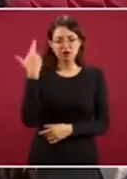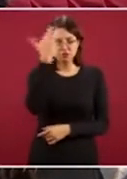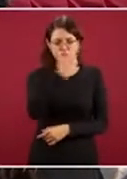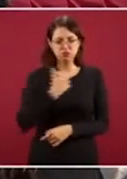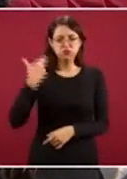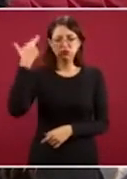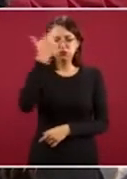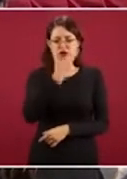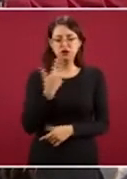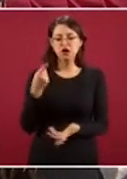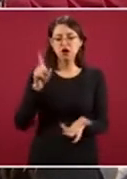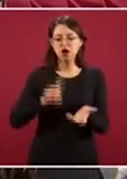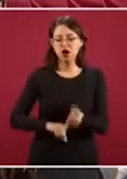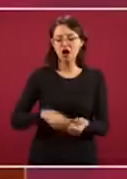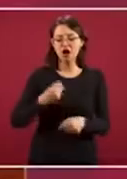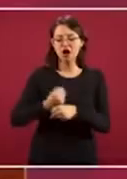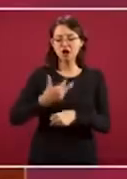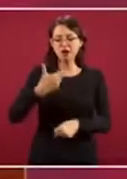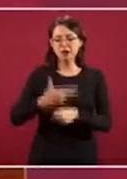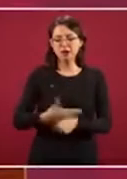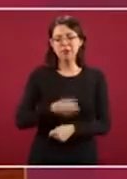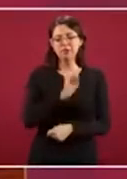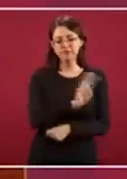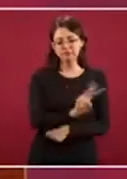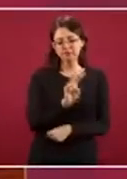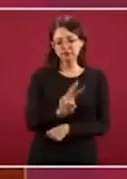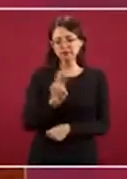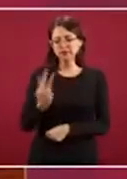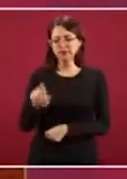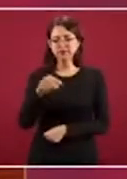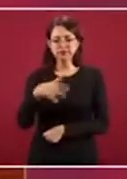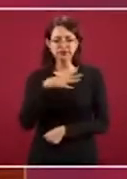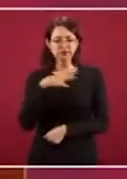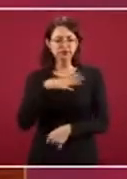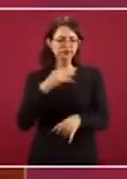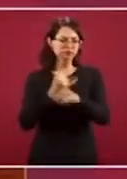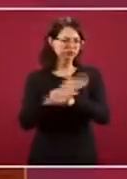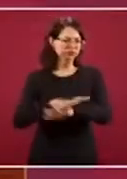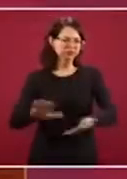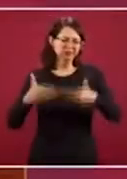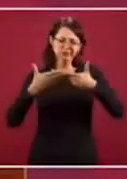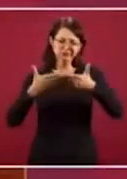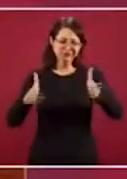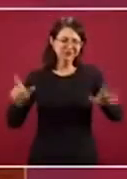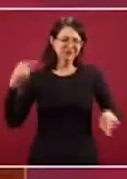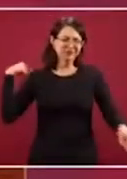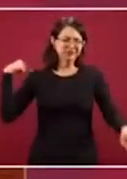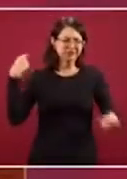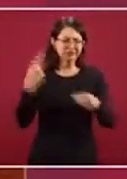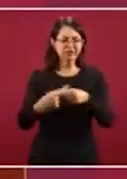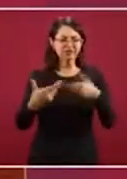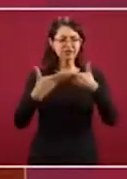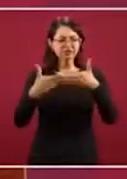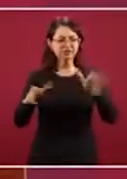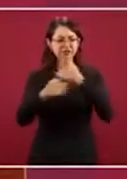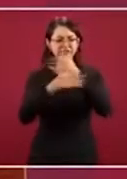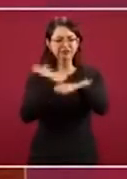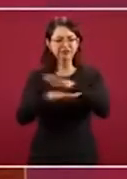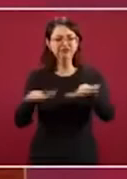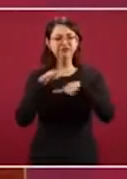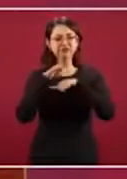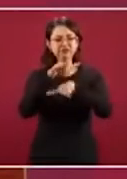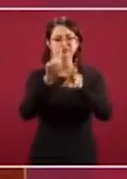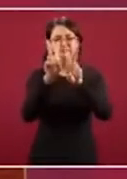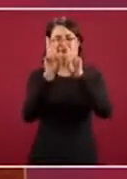portal de la secretaria desde hace tiempo existe información pública en cuanto al señalamiento